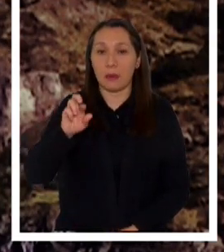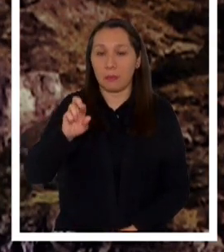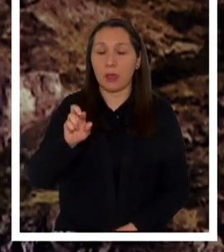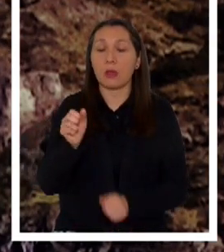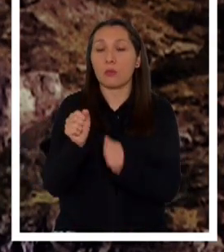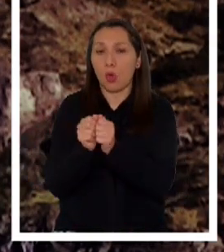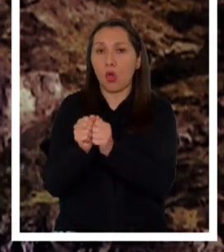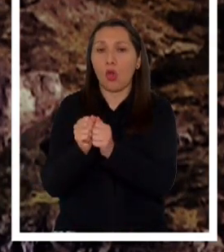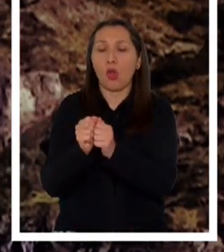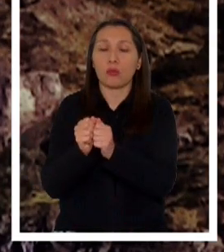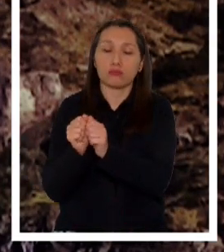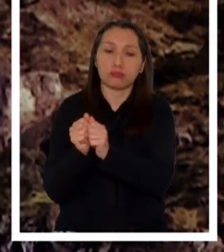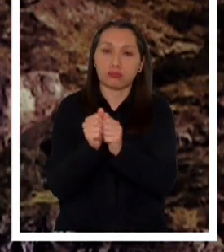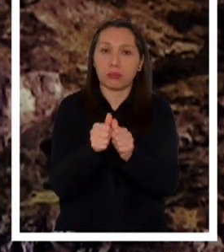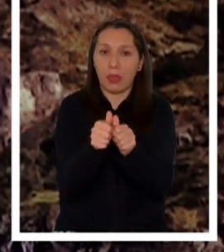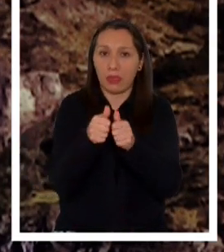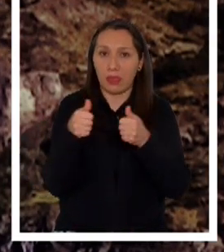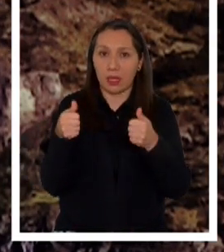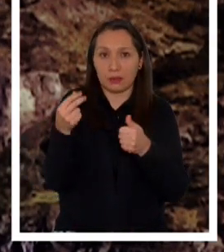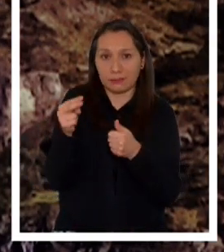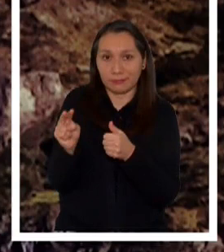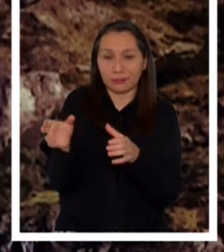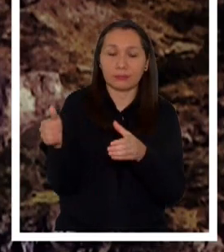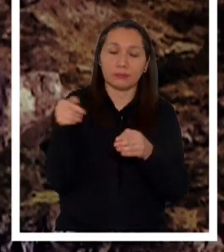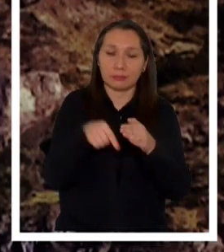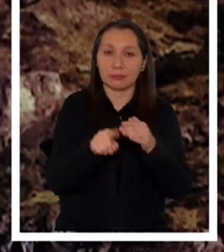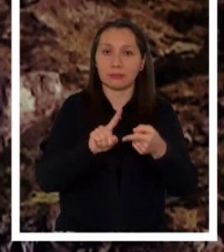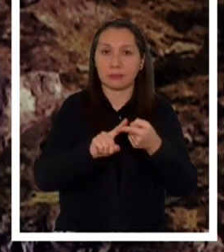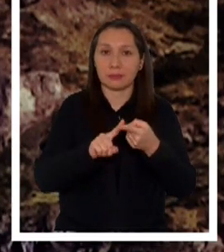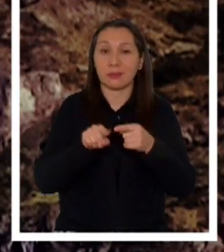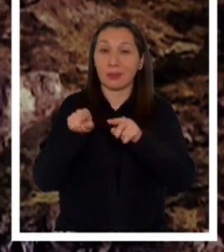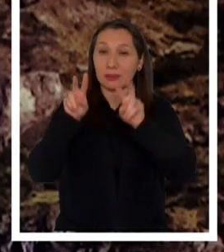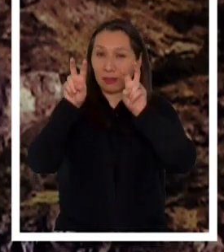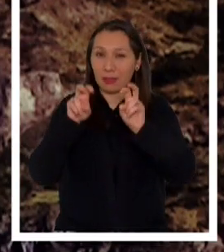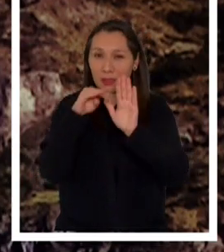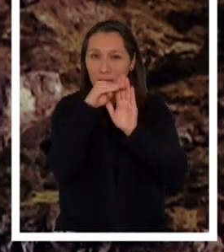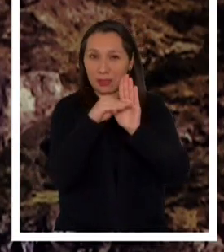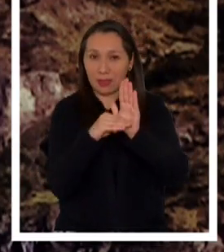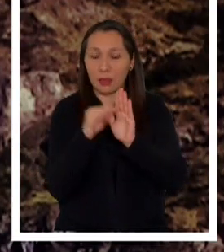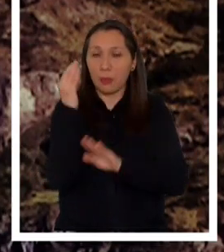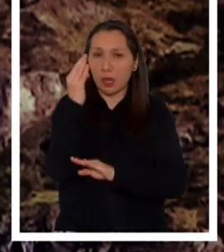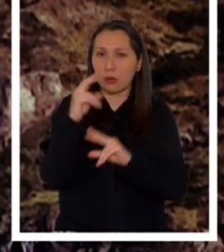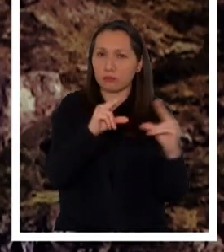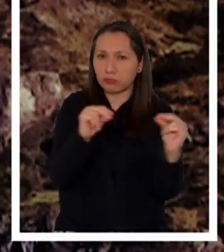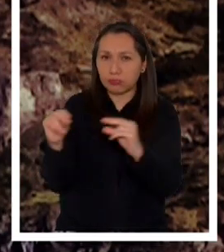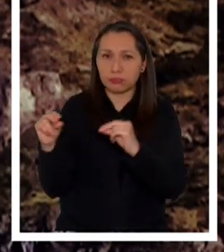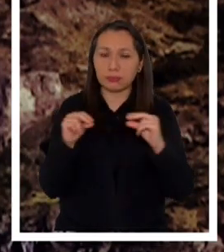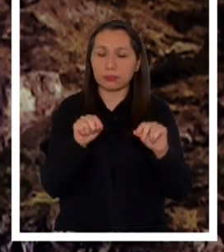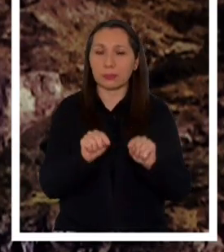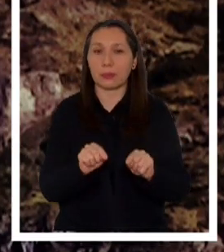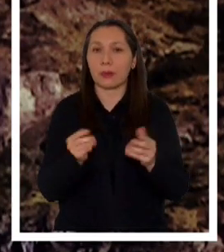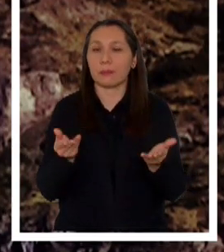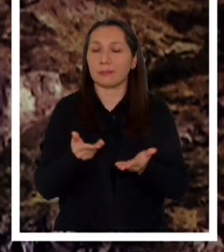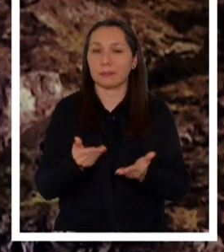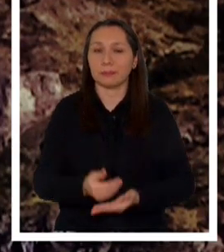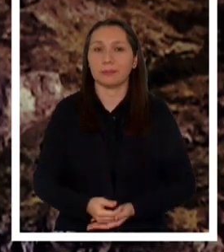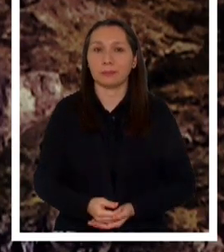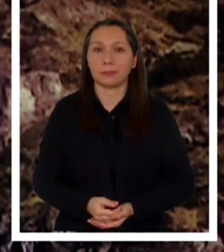de su directorio efectivamente también dentro de esas temáticas respecto de